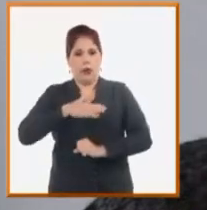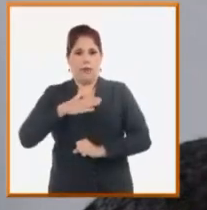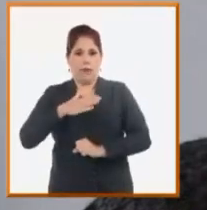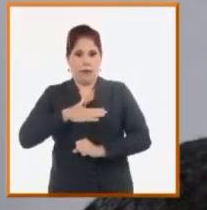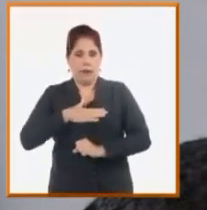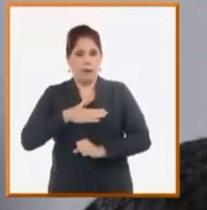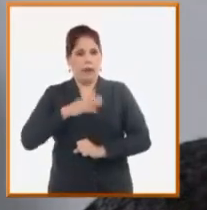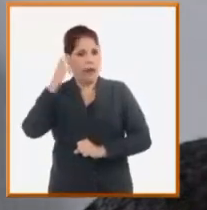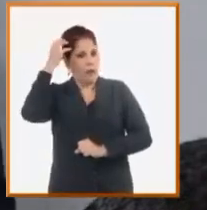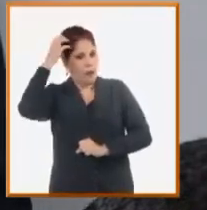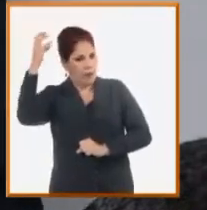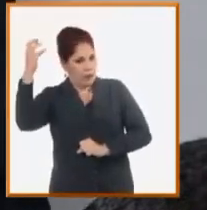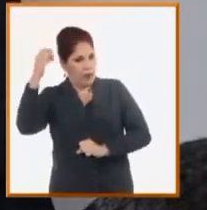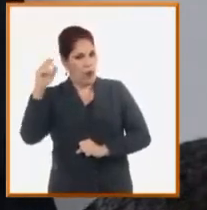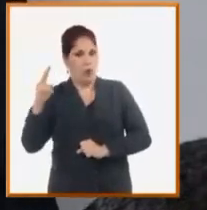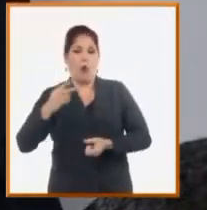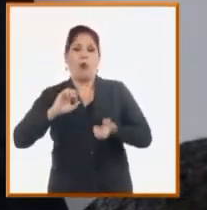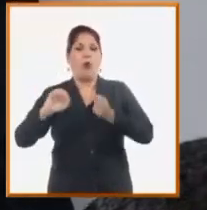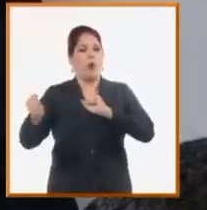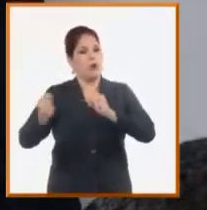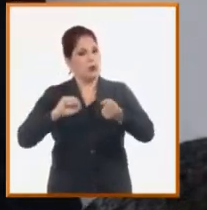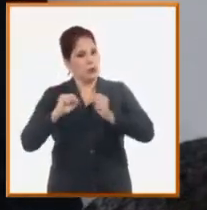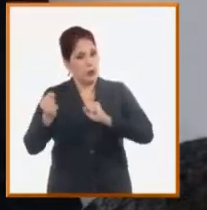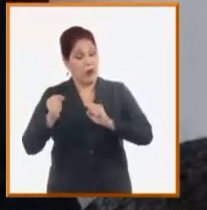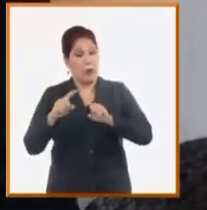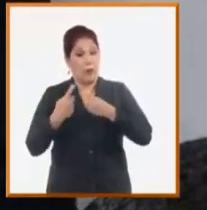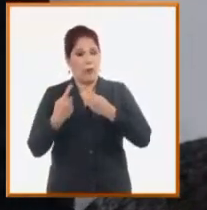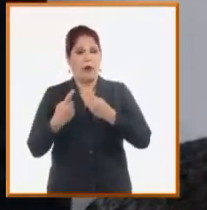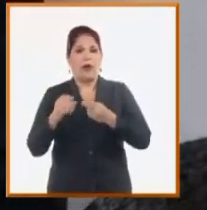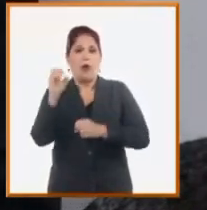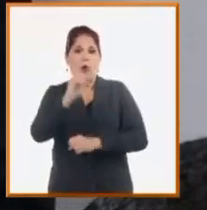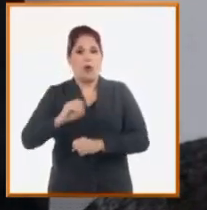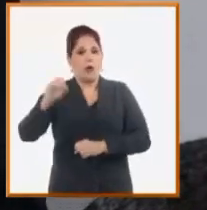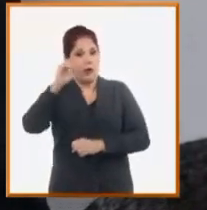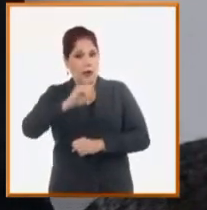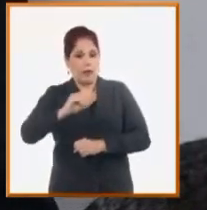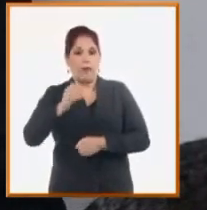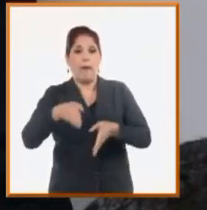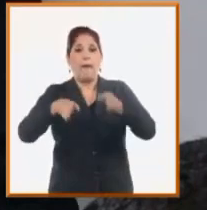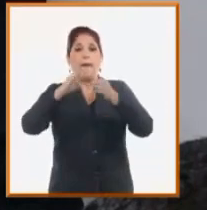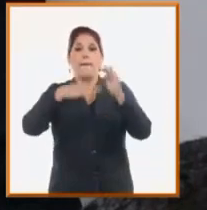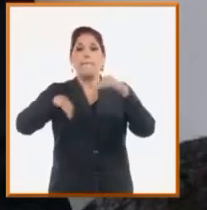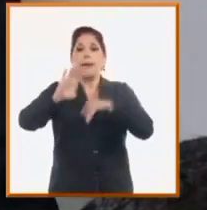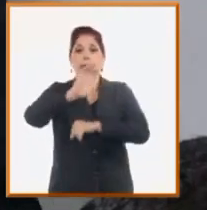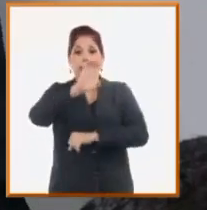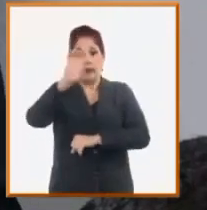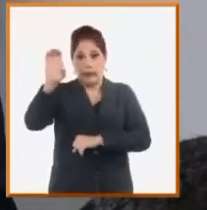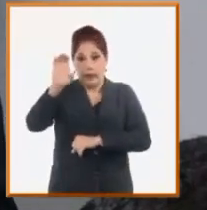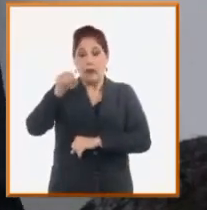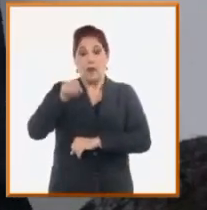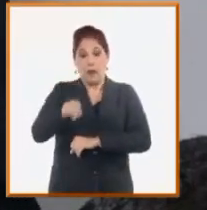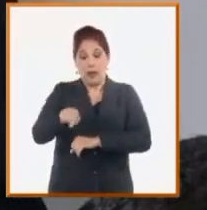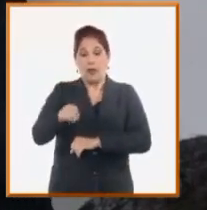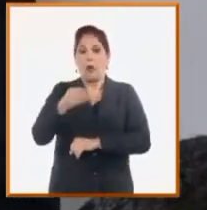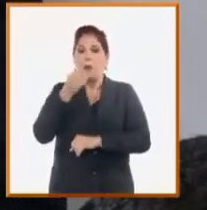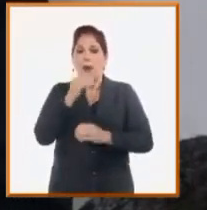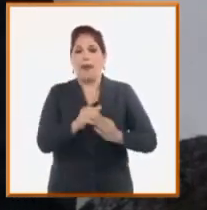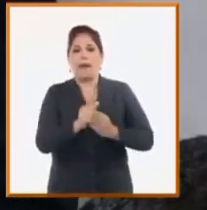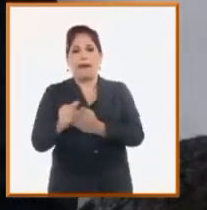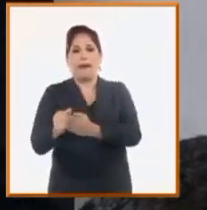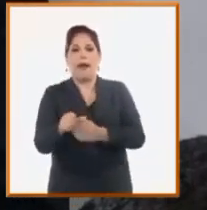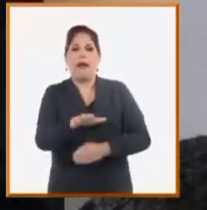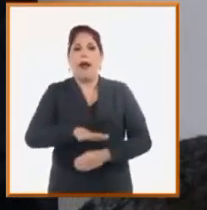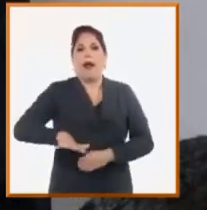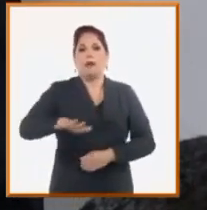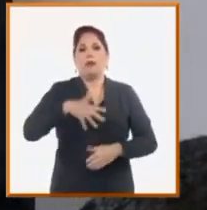de un principio, y es que los organismos de la Administración Central del Estado o ministerios son rectores de sus funciones para todo el que realiza